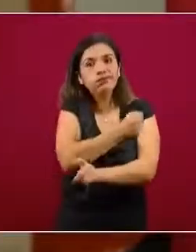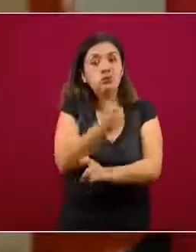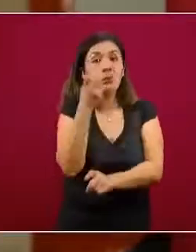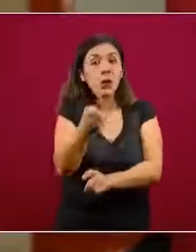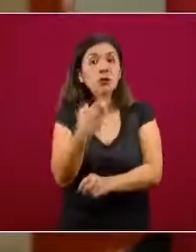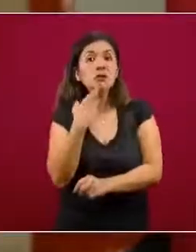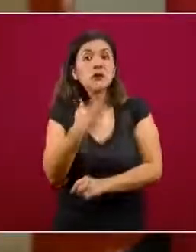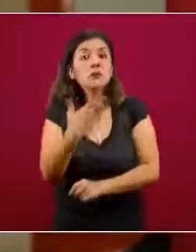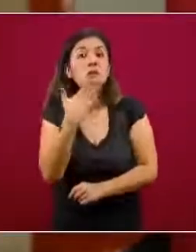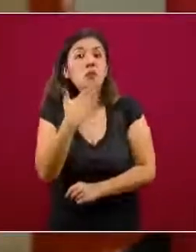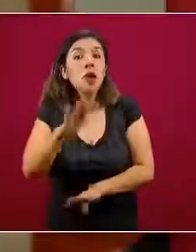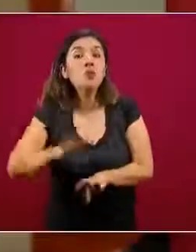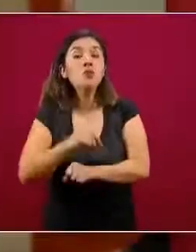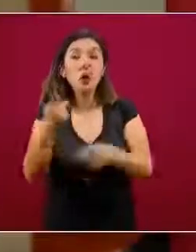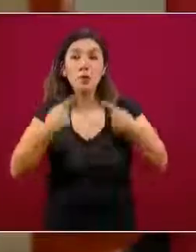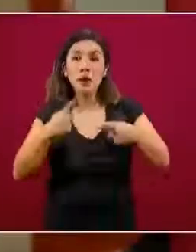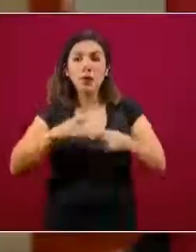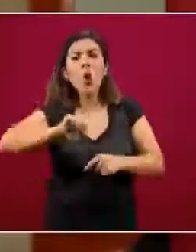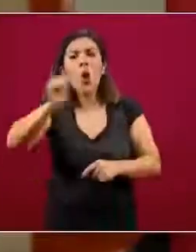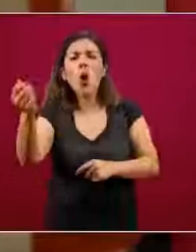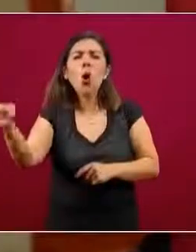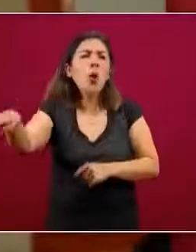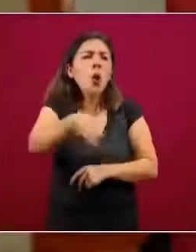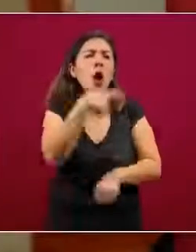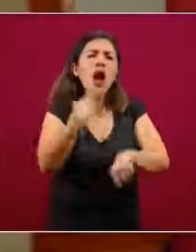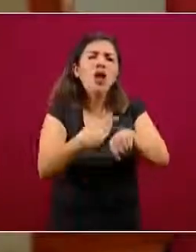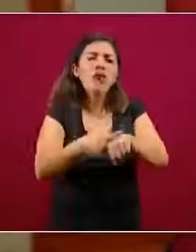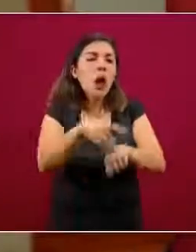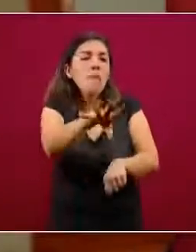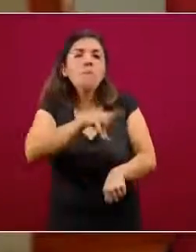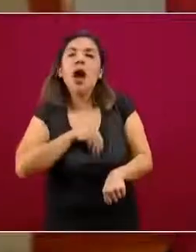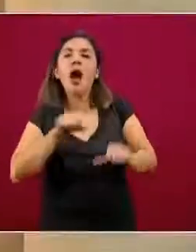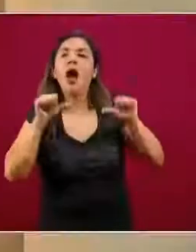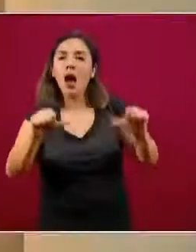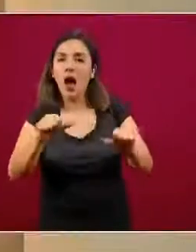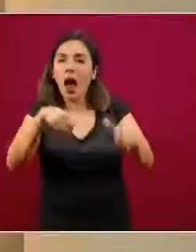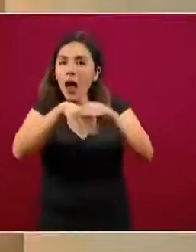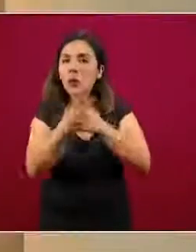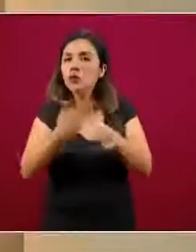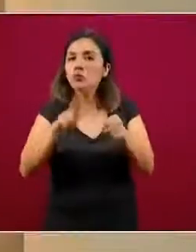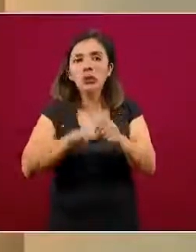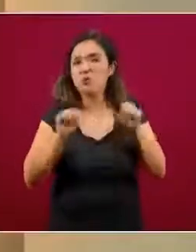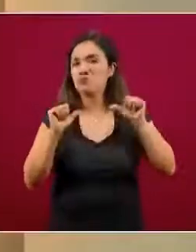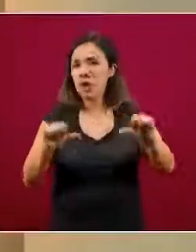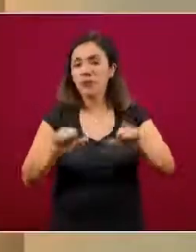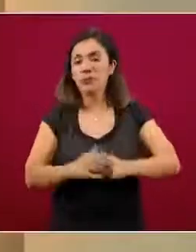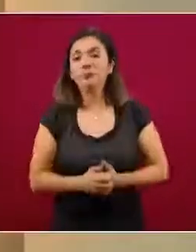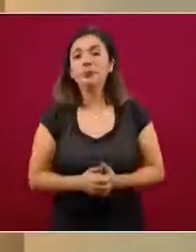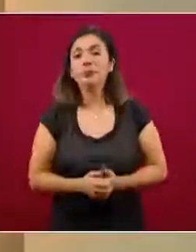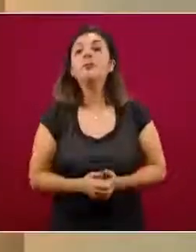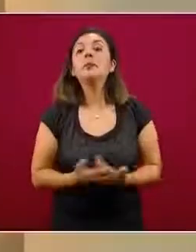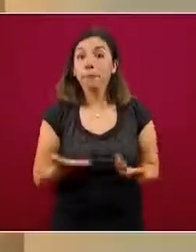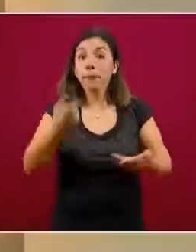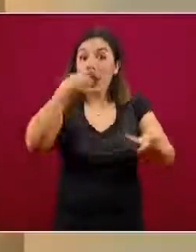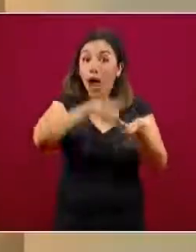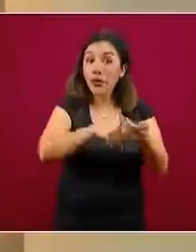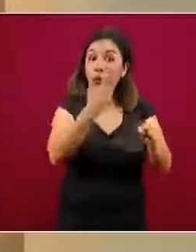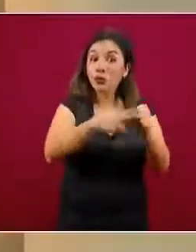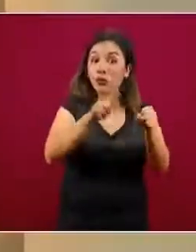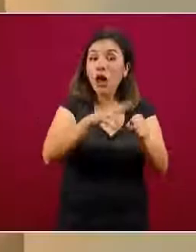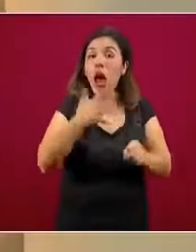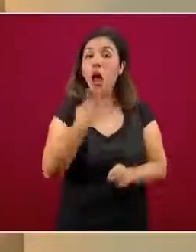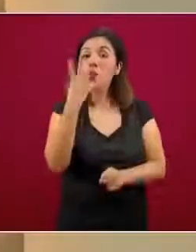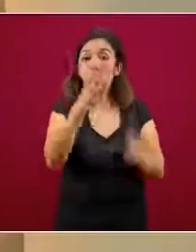resultados porque evitamos que la gente que llega por otra razón no se contagia adentro del hospital. Y bueno, allá adentro del hospital pusimos